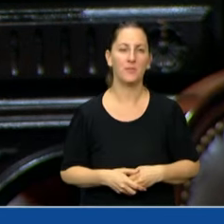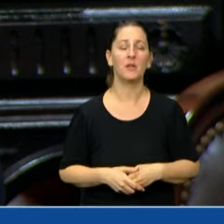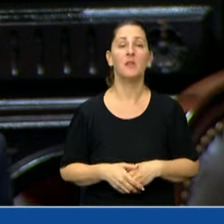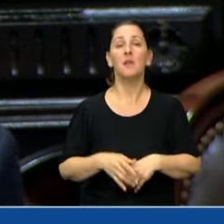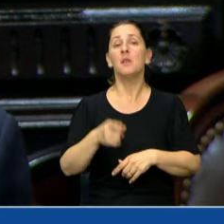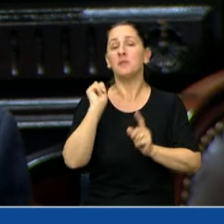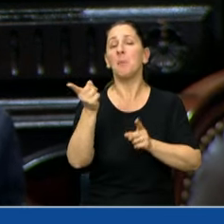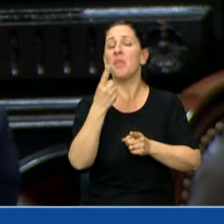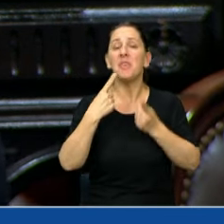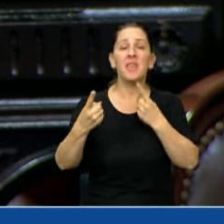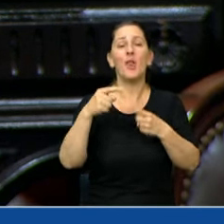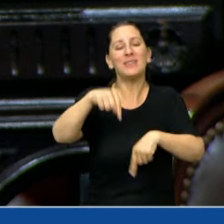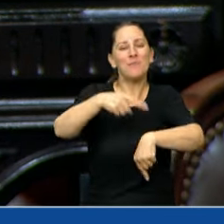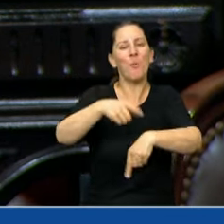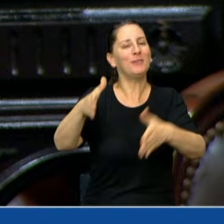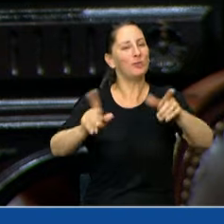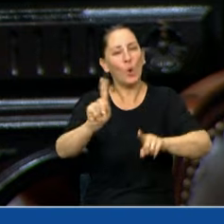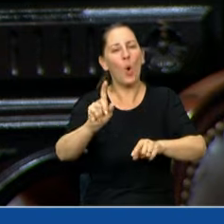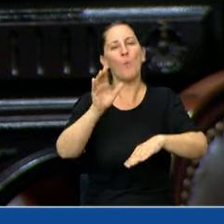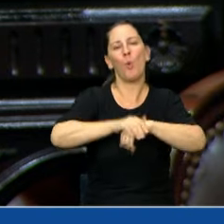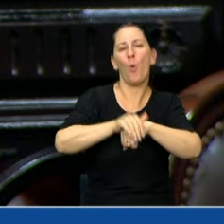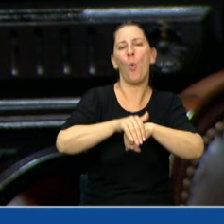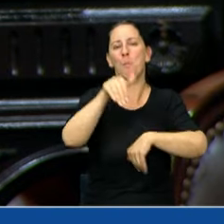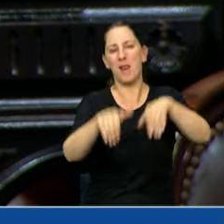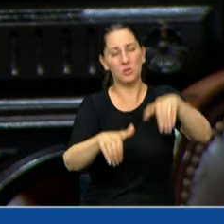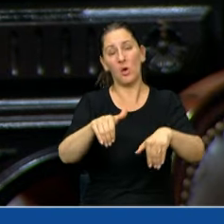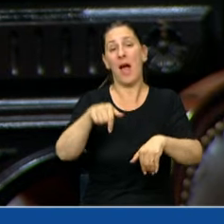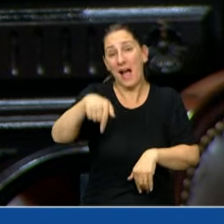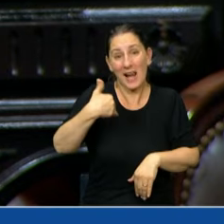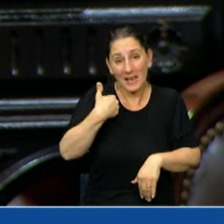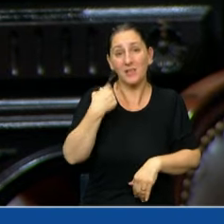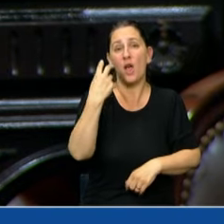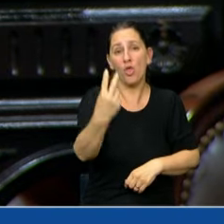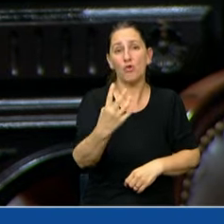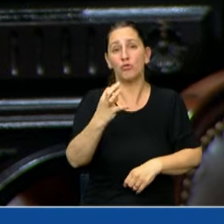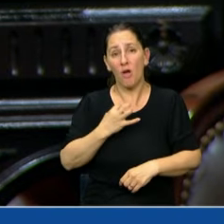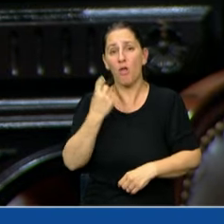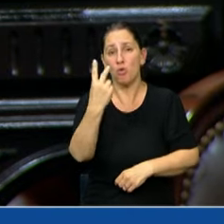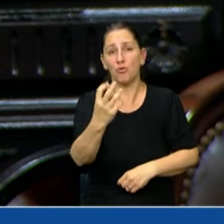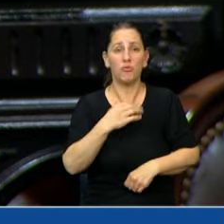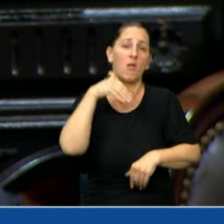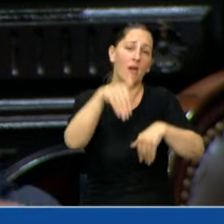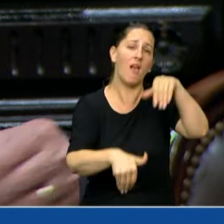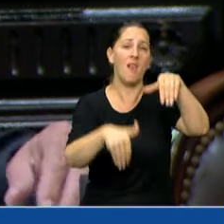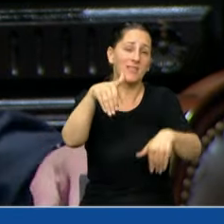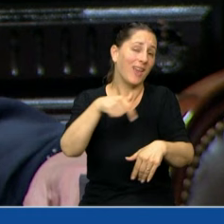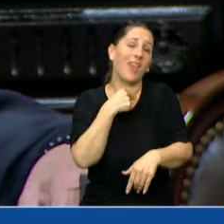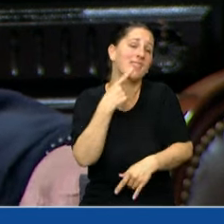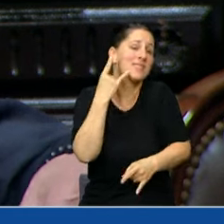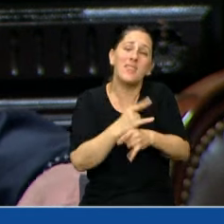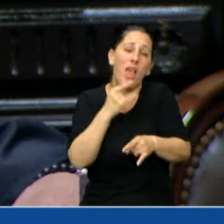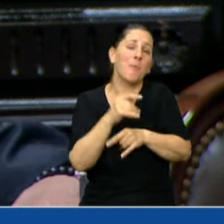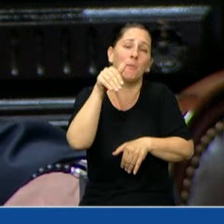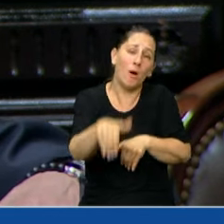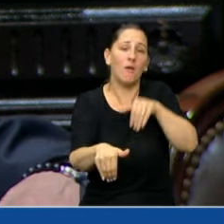es el momento que es un año electoral en Argentina tenemos elecciones cada dos años por lo tanto Siempre vamos a estar